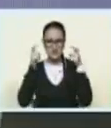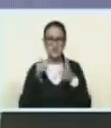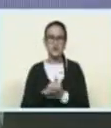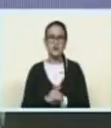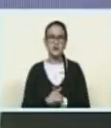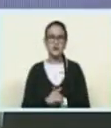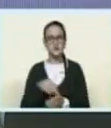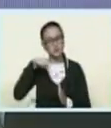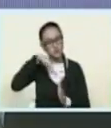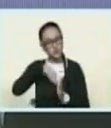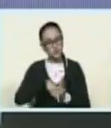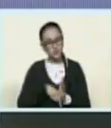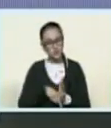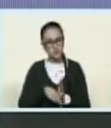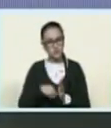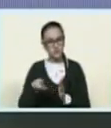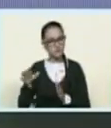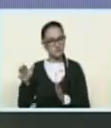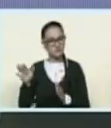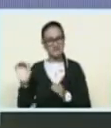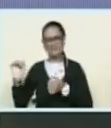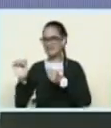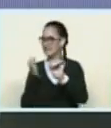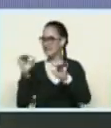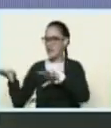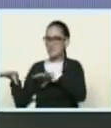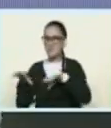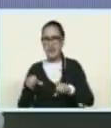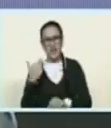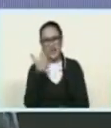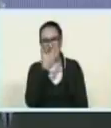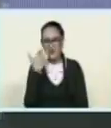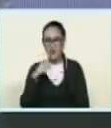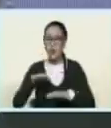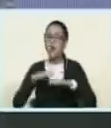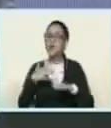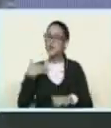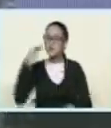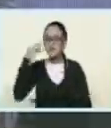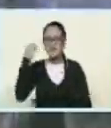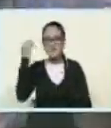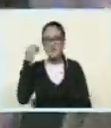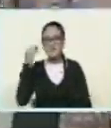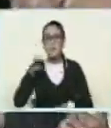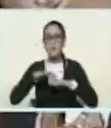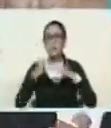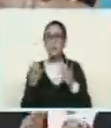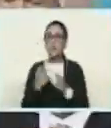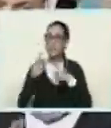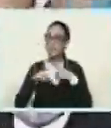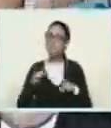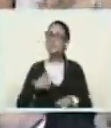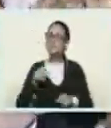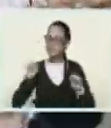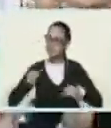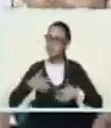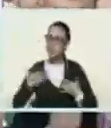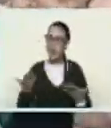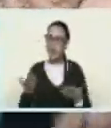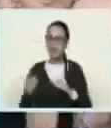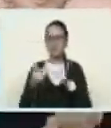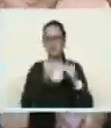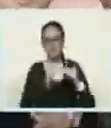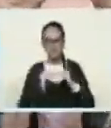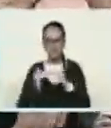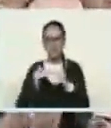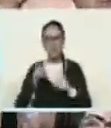es ser profundamente antiimperialista. Es creer que un mundo distinto se puede hacer realidad con equilibrio,